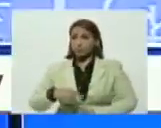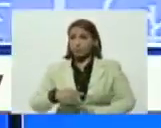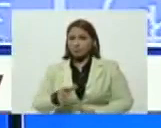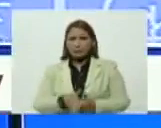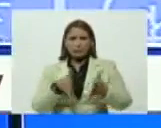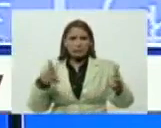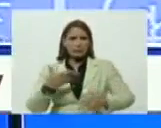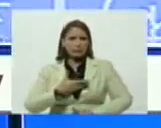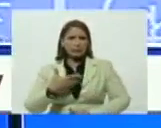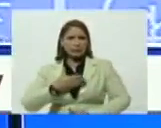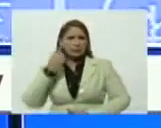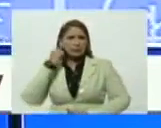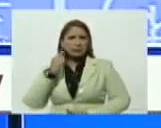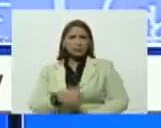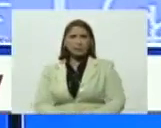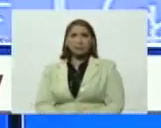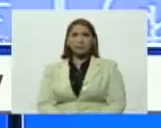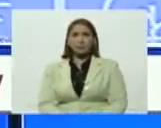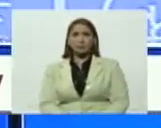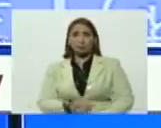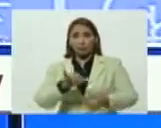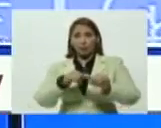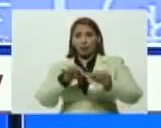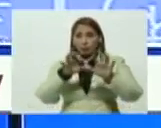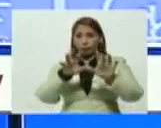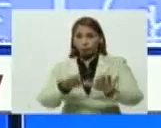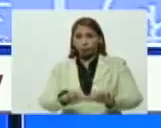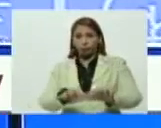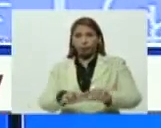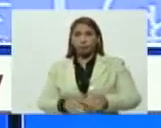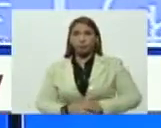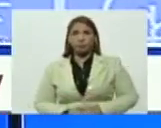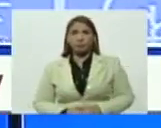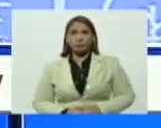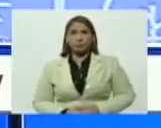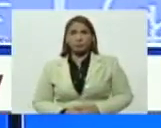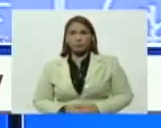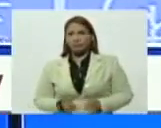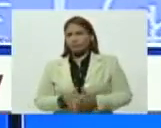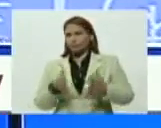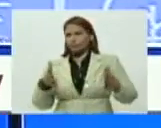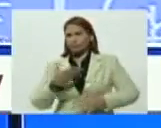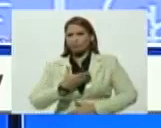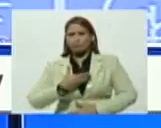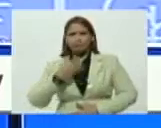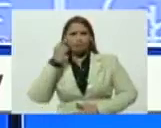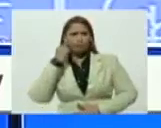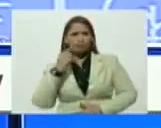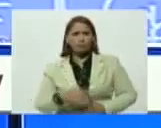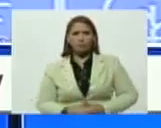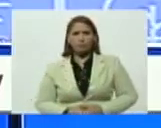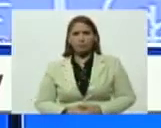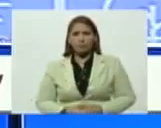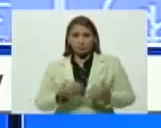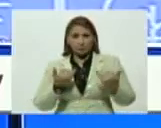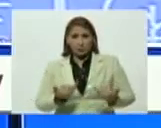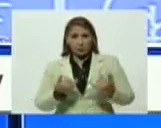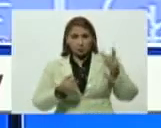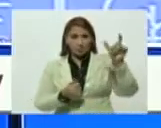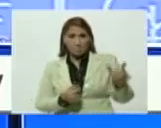tremenda alcaldesa en Ana Fuentes, ingeniera de sistema, tremenda alcaldesa. Se estrena Ana Fuentes